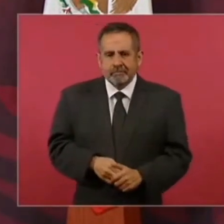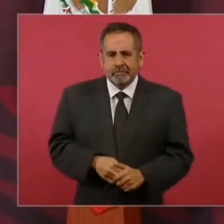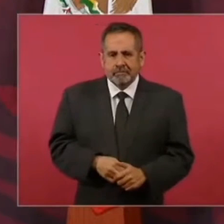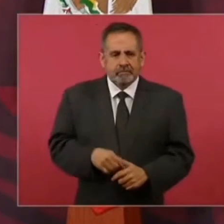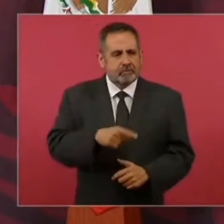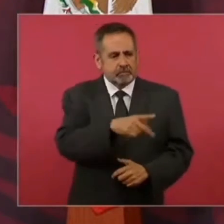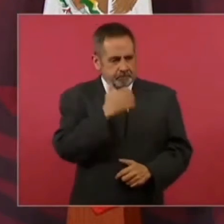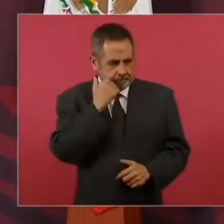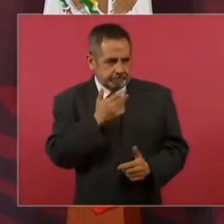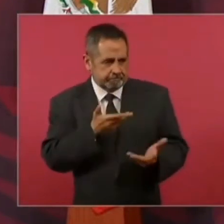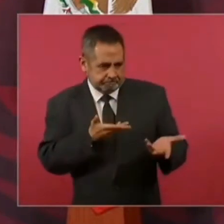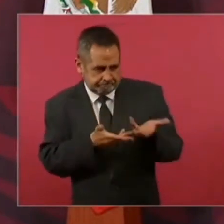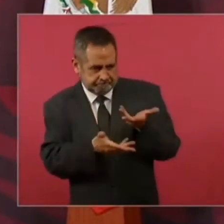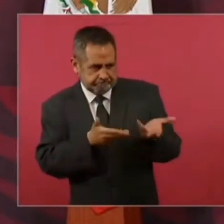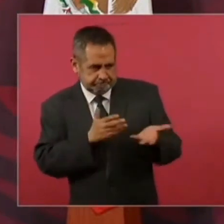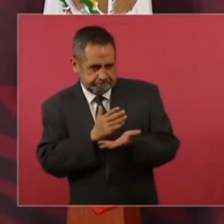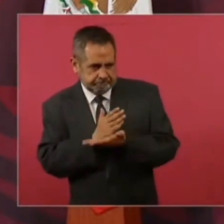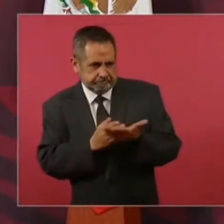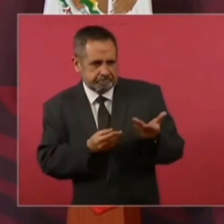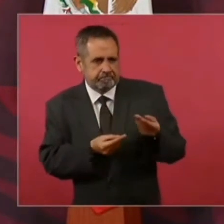querían negociación.